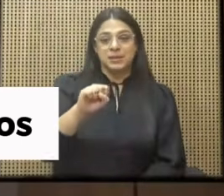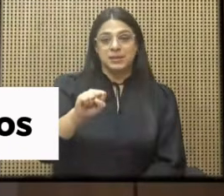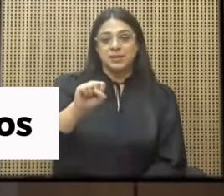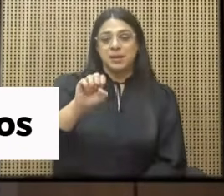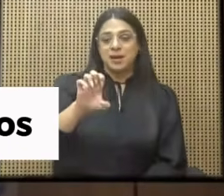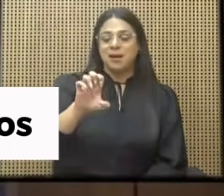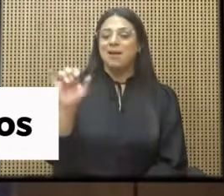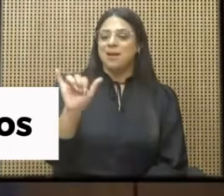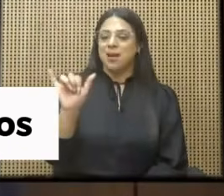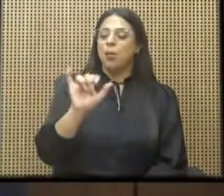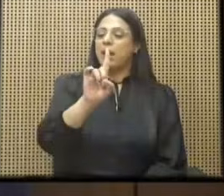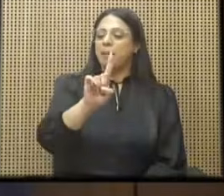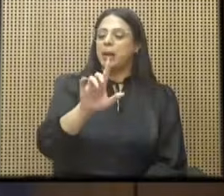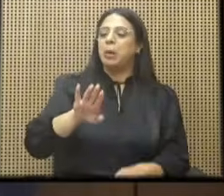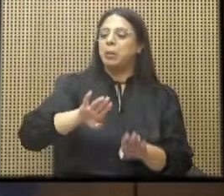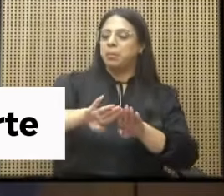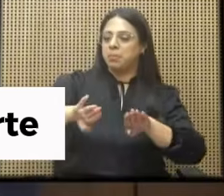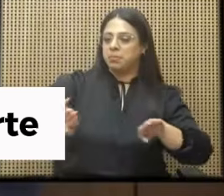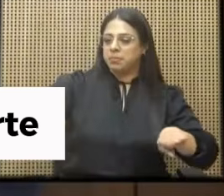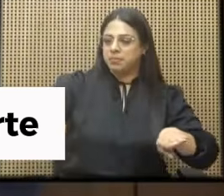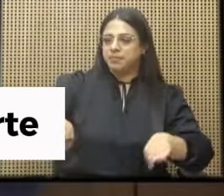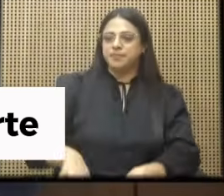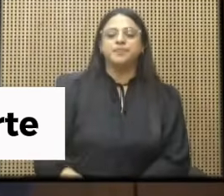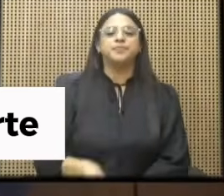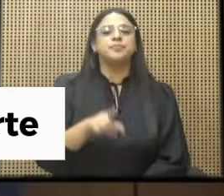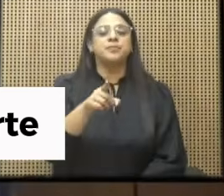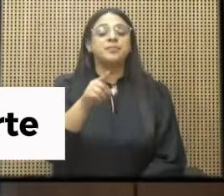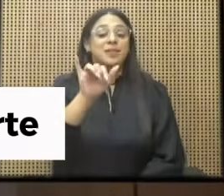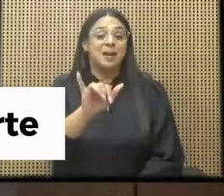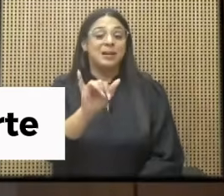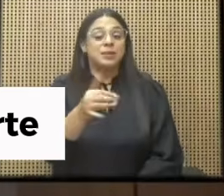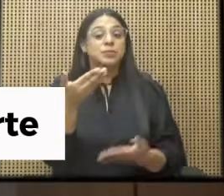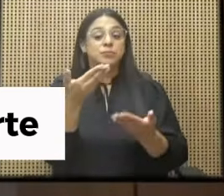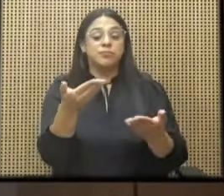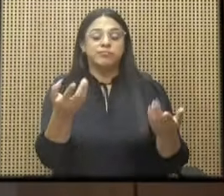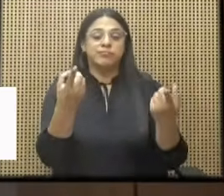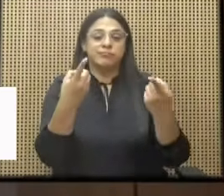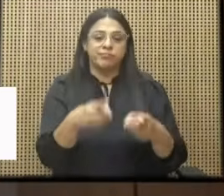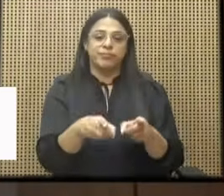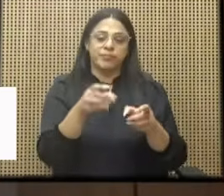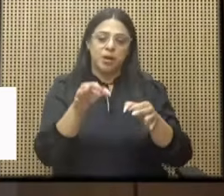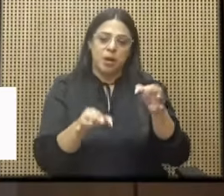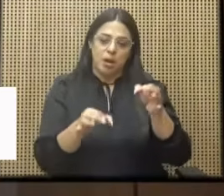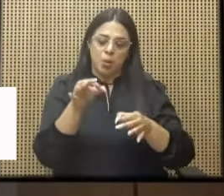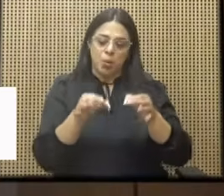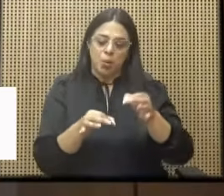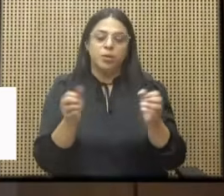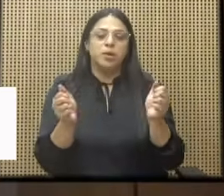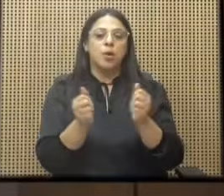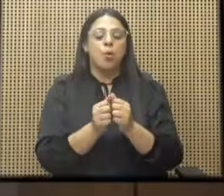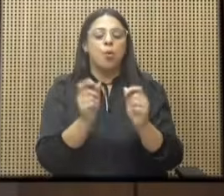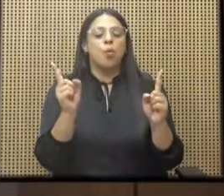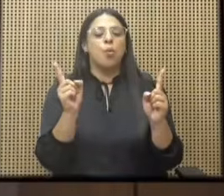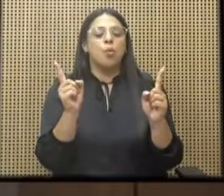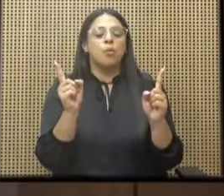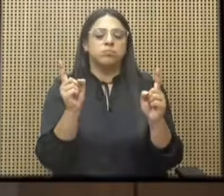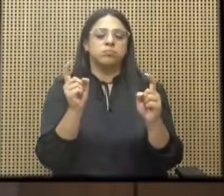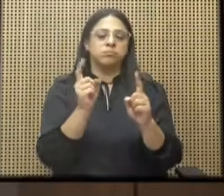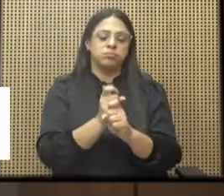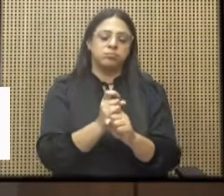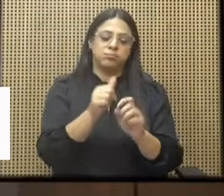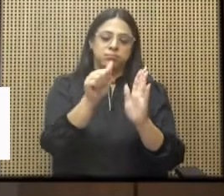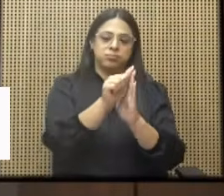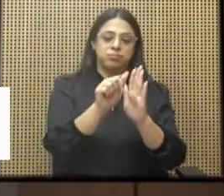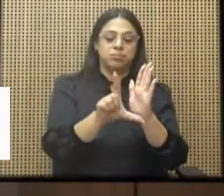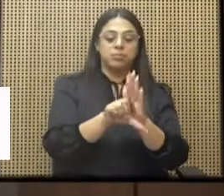historia. Estos son barbaridades que están en la Corte, con la complicidad de asambleas legislativas